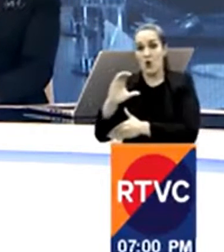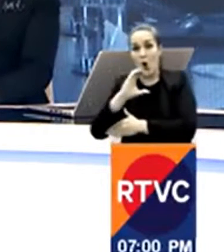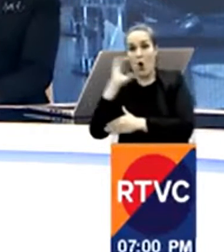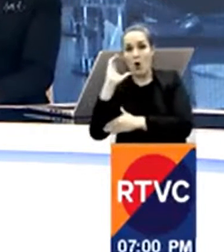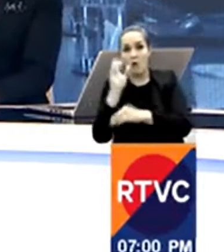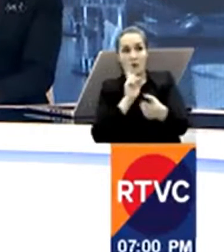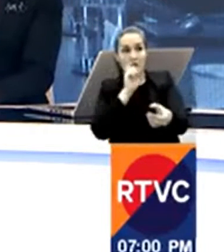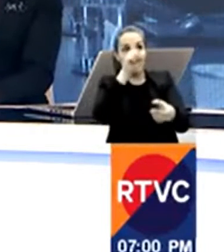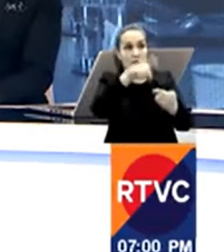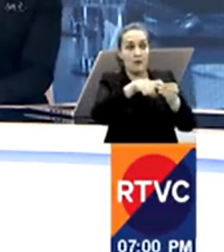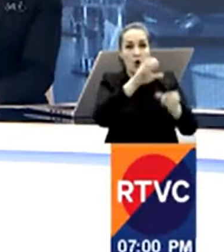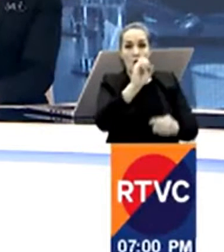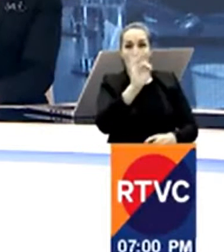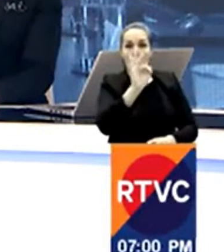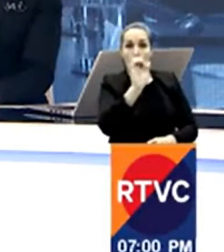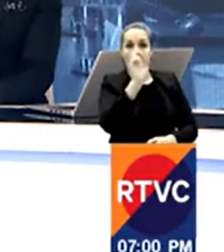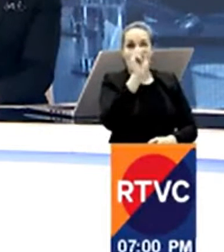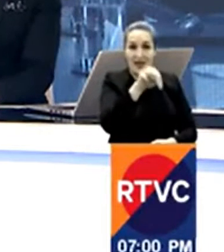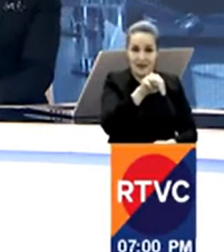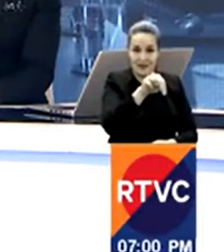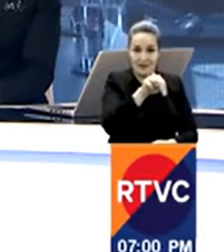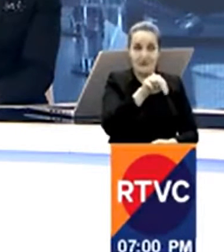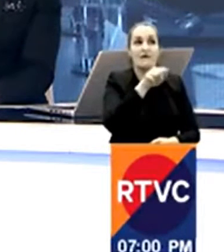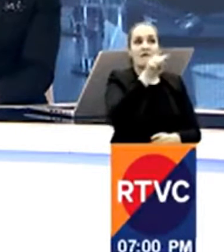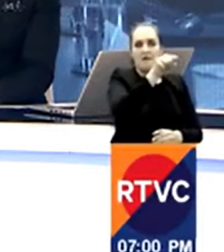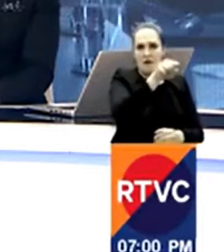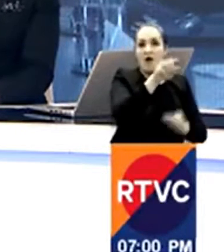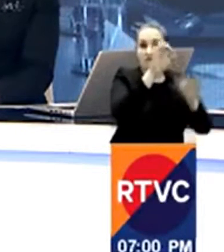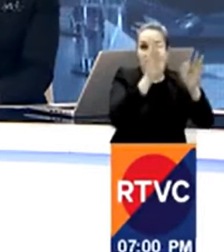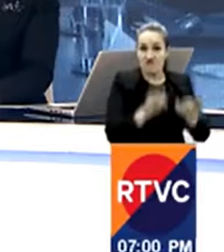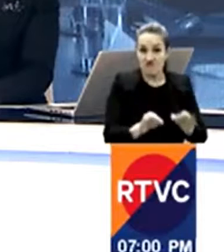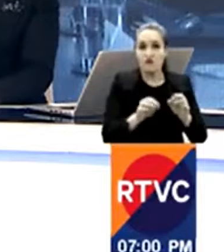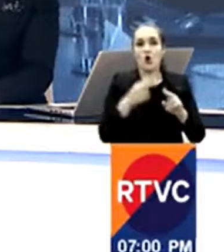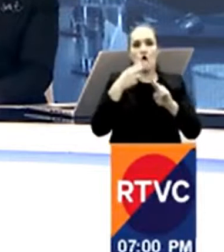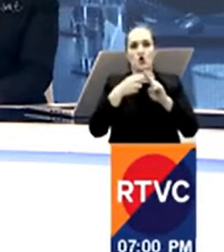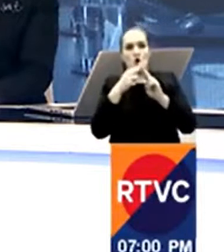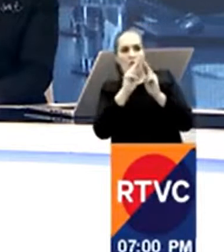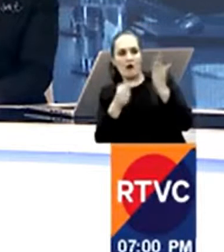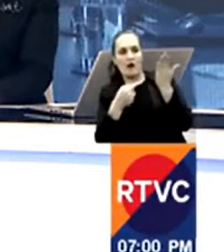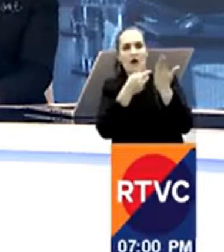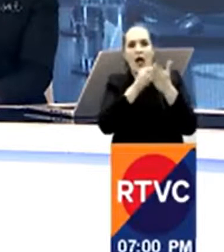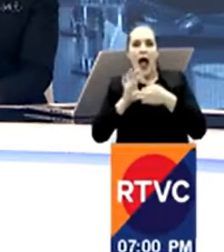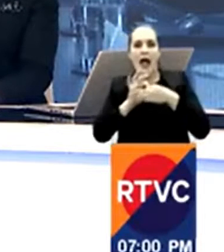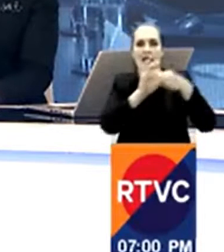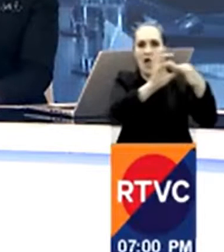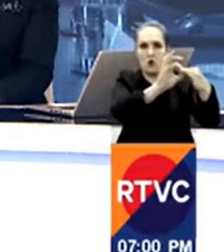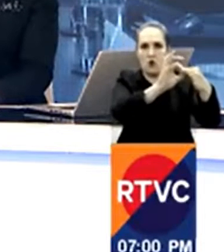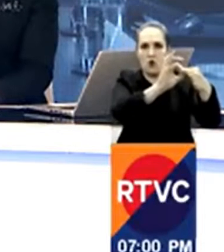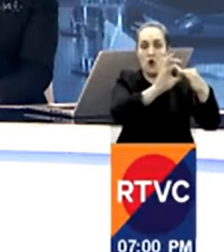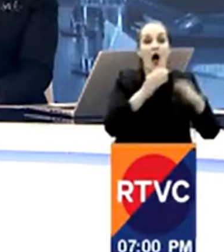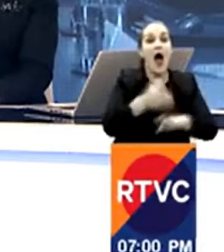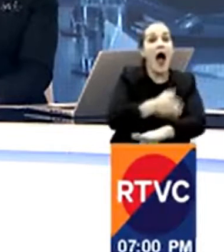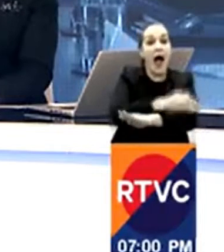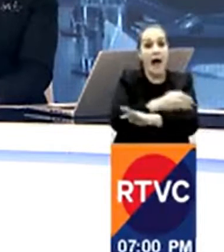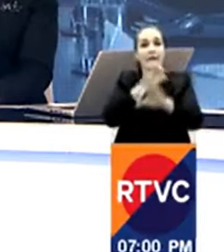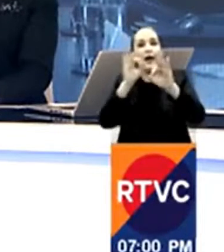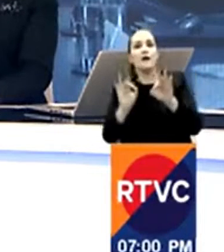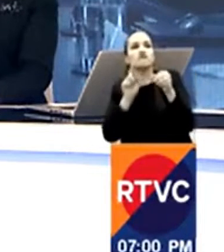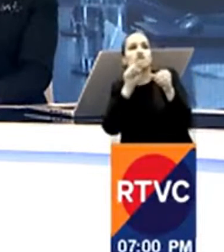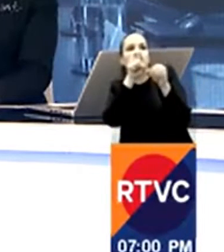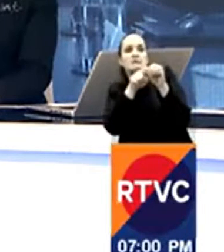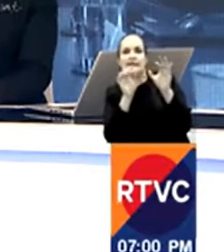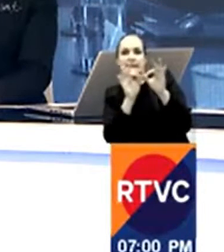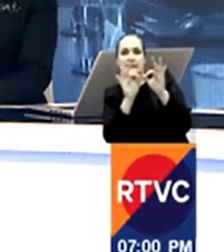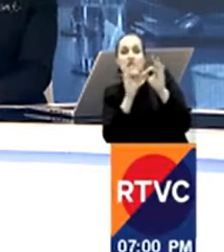OTAN, pues Biden le propondrá al Congreso de su país que Colombia pase a ser aliado extra, una categoría en el continente